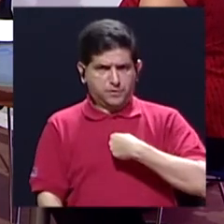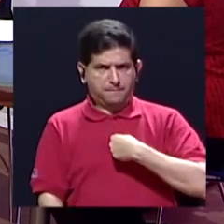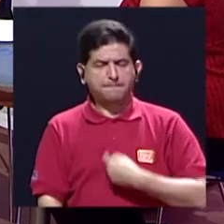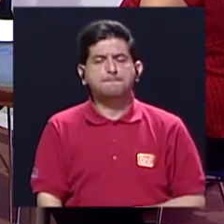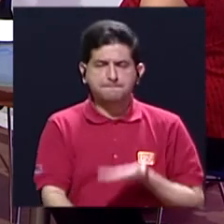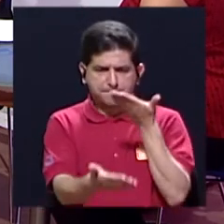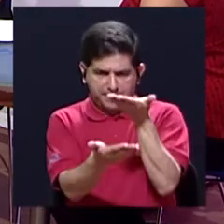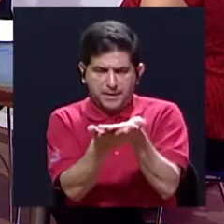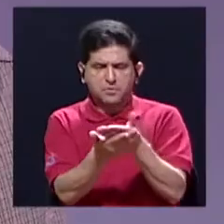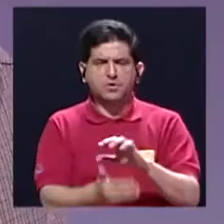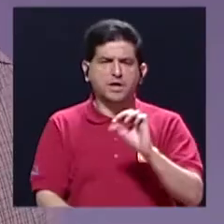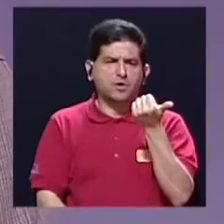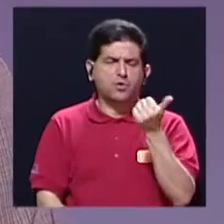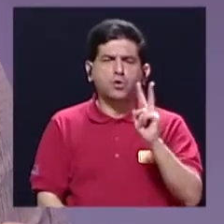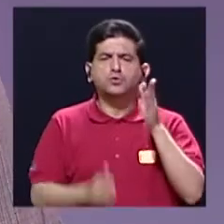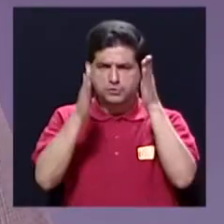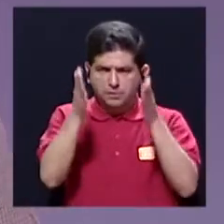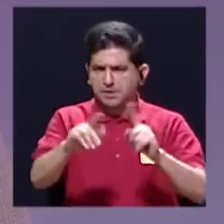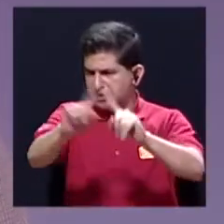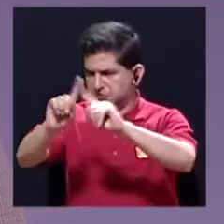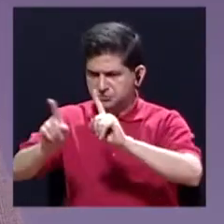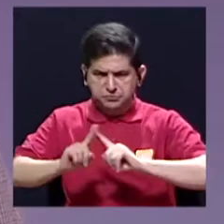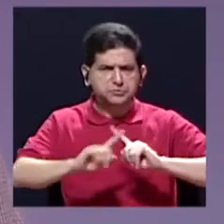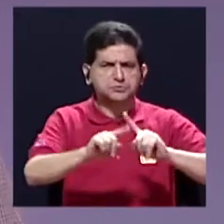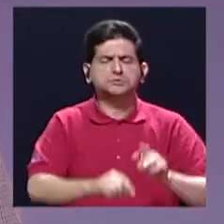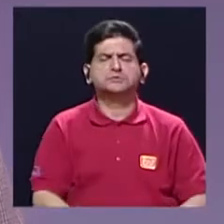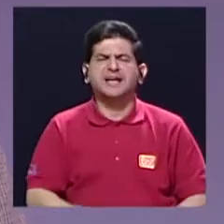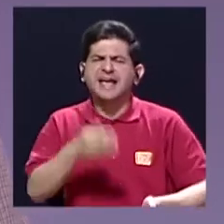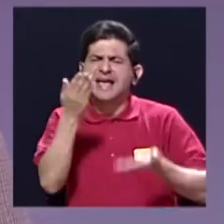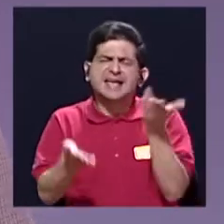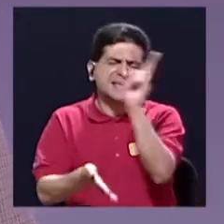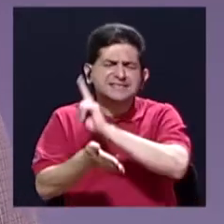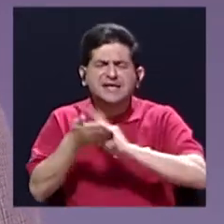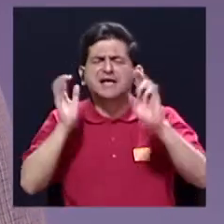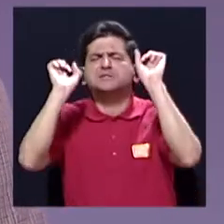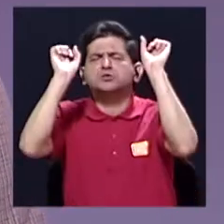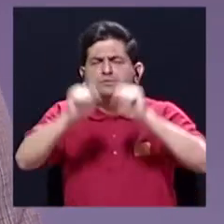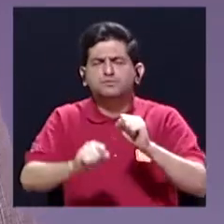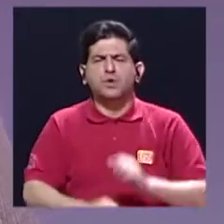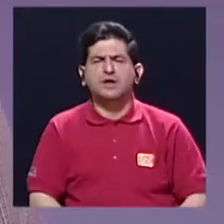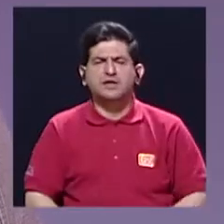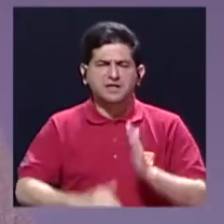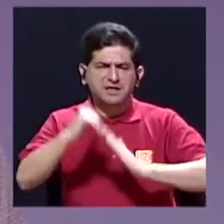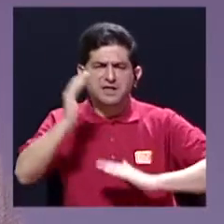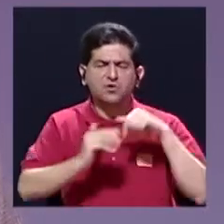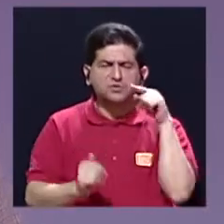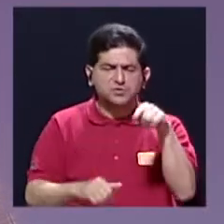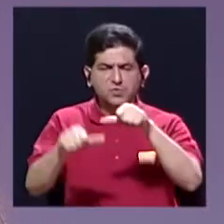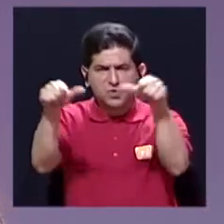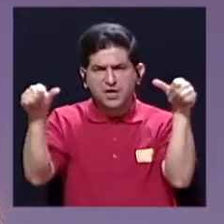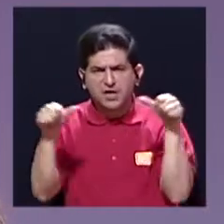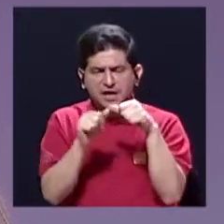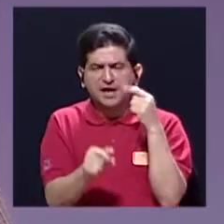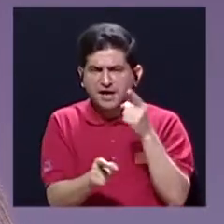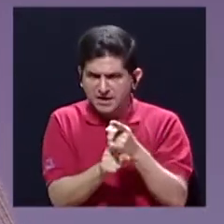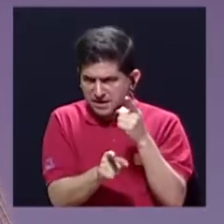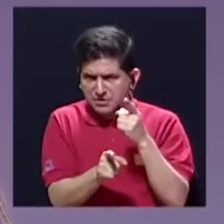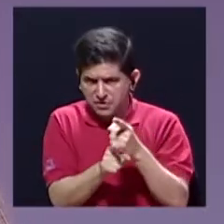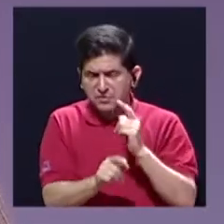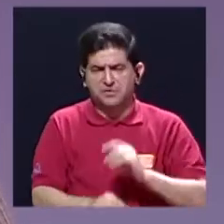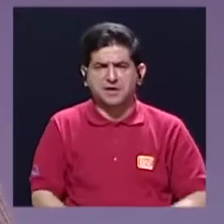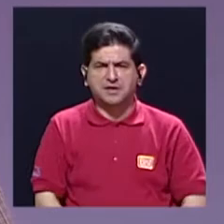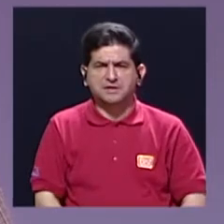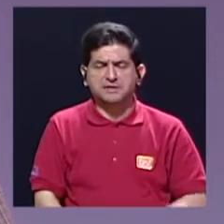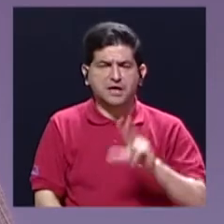propuesto junto a otros compañeros, de que también la universidad podría edificar ahí en el área más apropiada para eso,